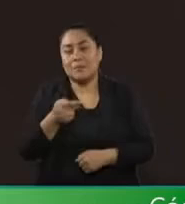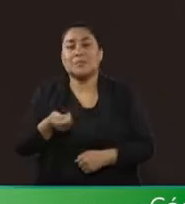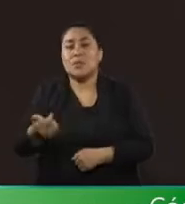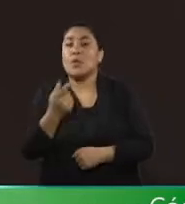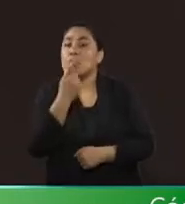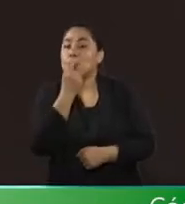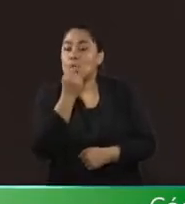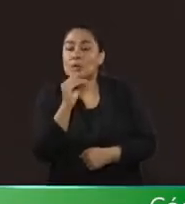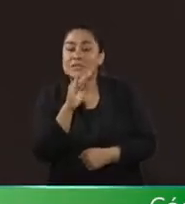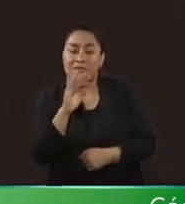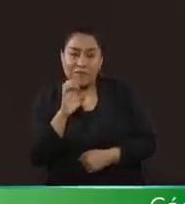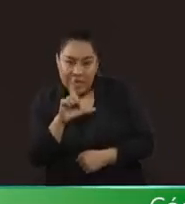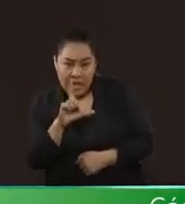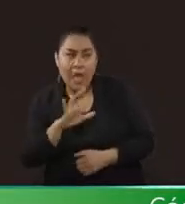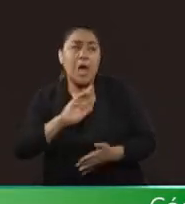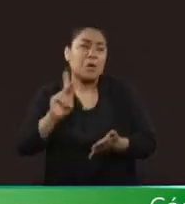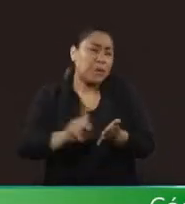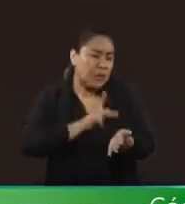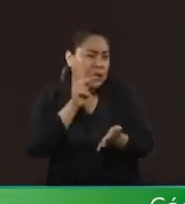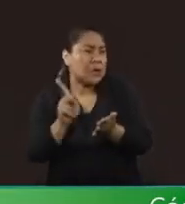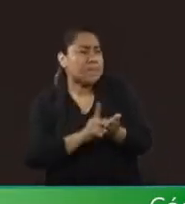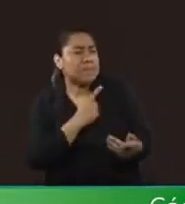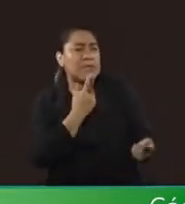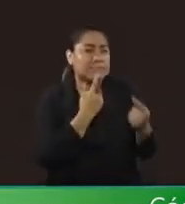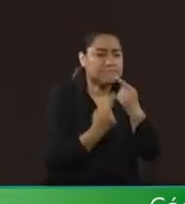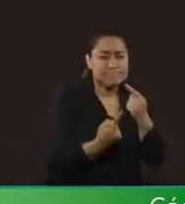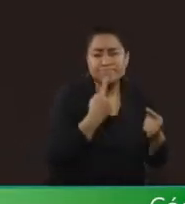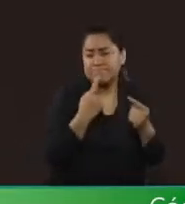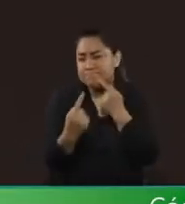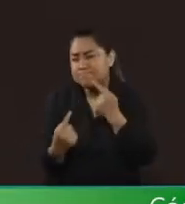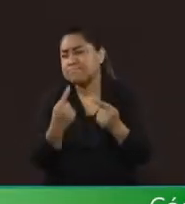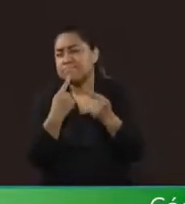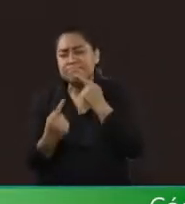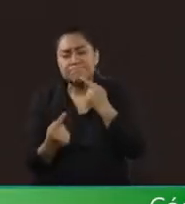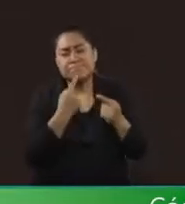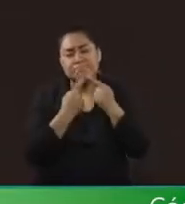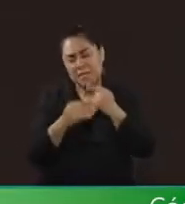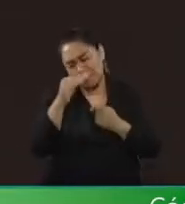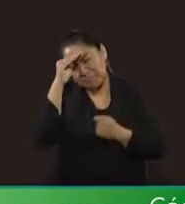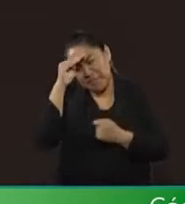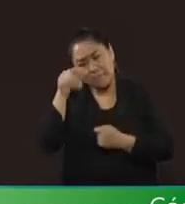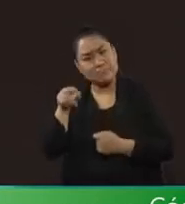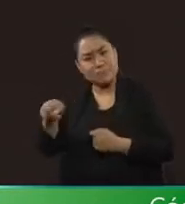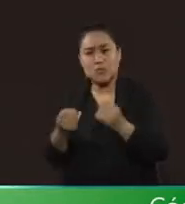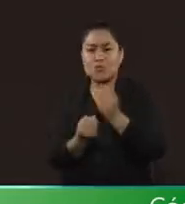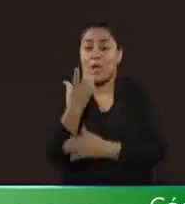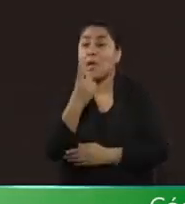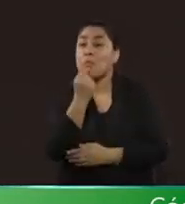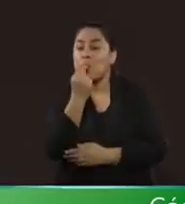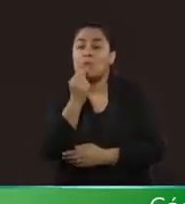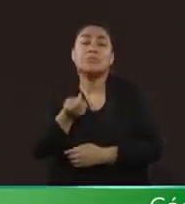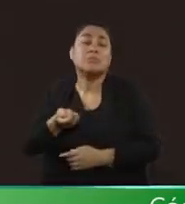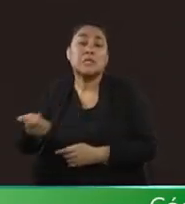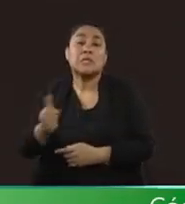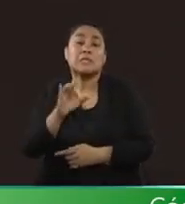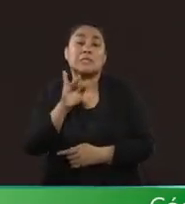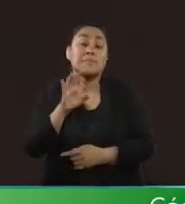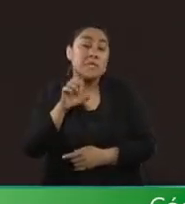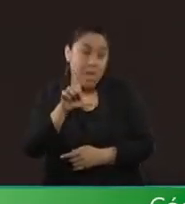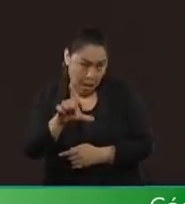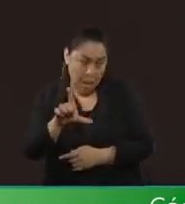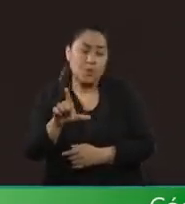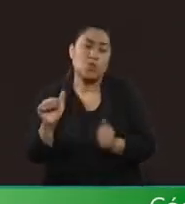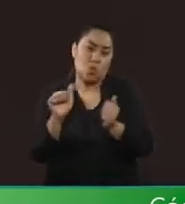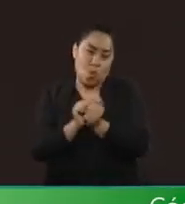mil debates y en mil mesas de discusión que tendríamos una institución civil que integraría a los elementos